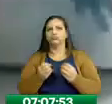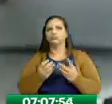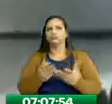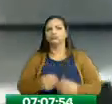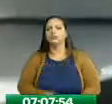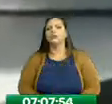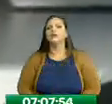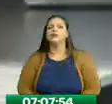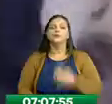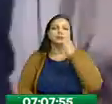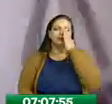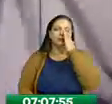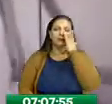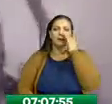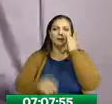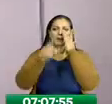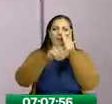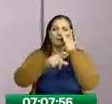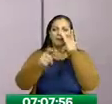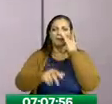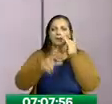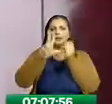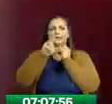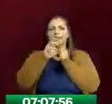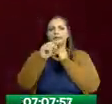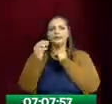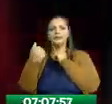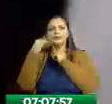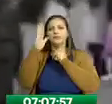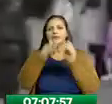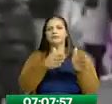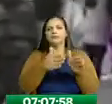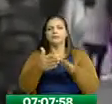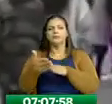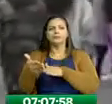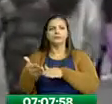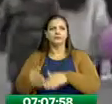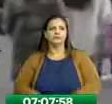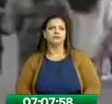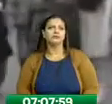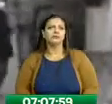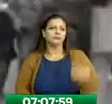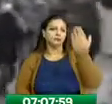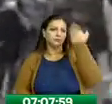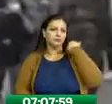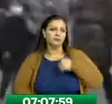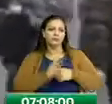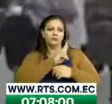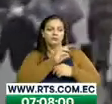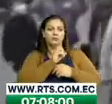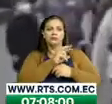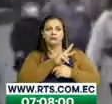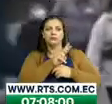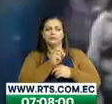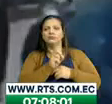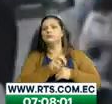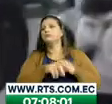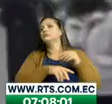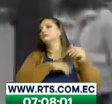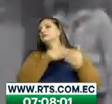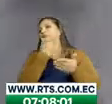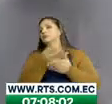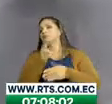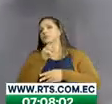país por el brote del 2002 y 2003. Ante la propagación imparable del coronavirus,